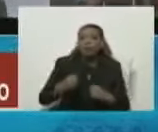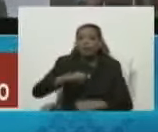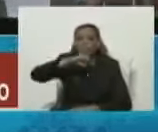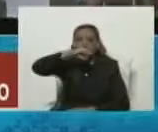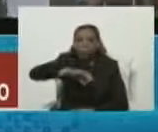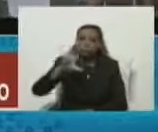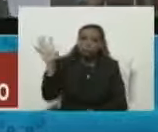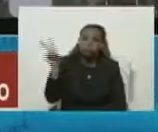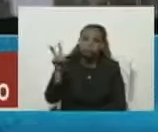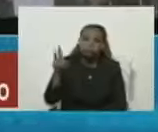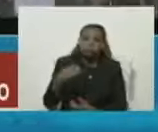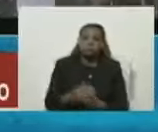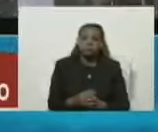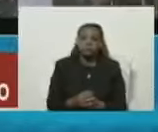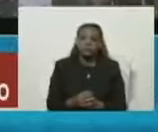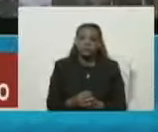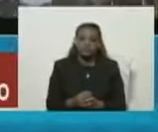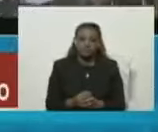patriotas.